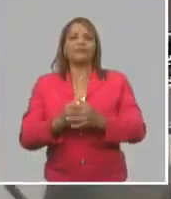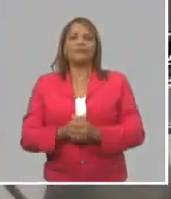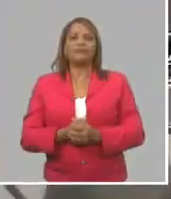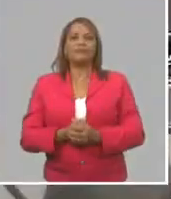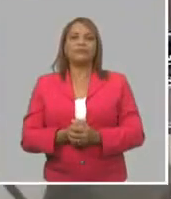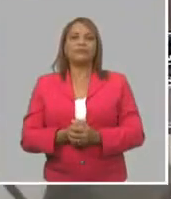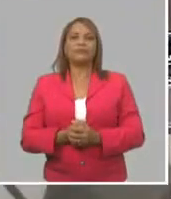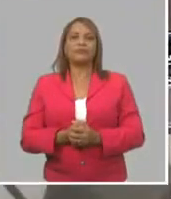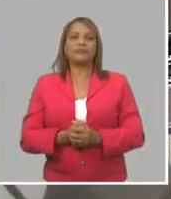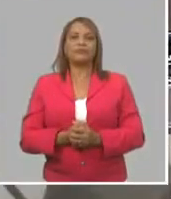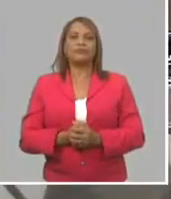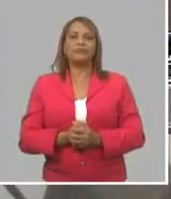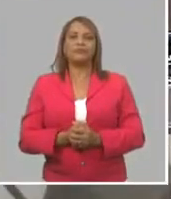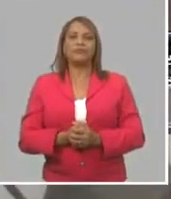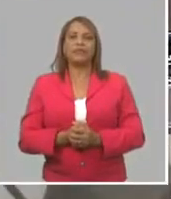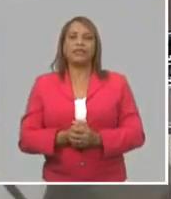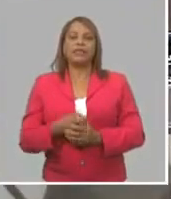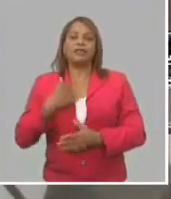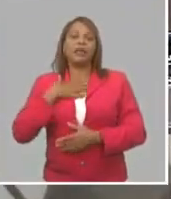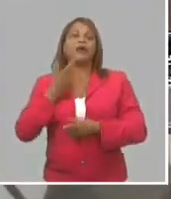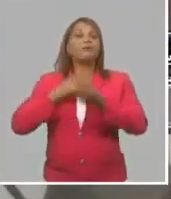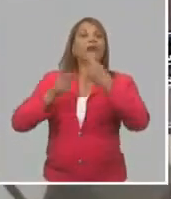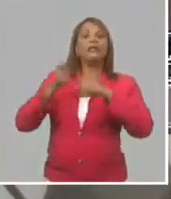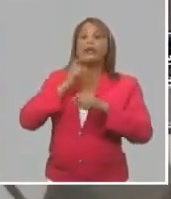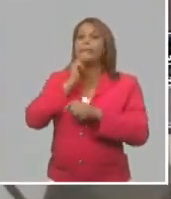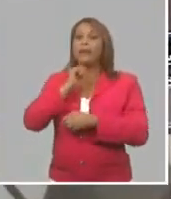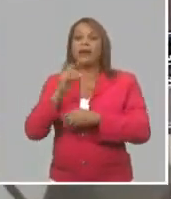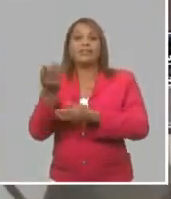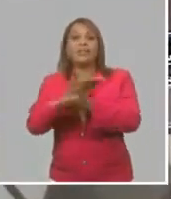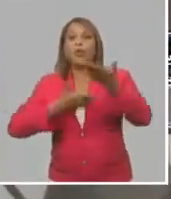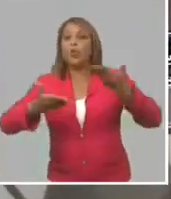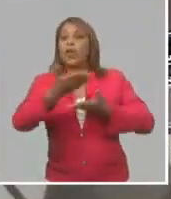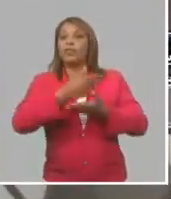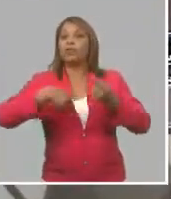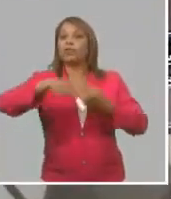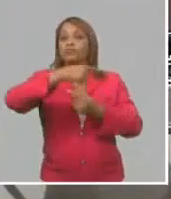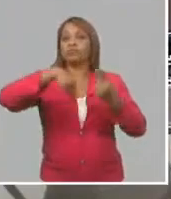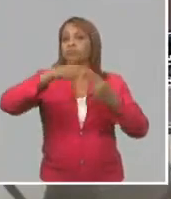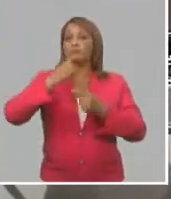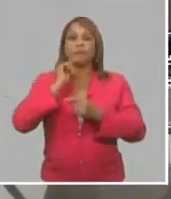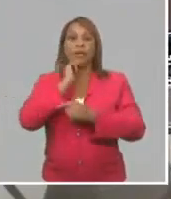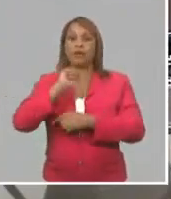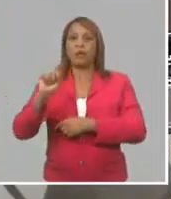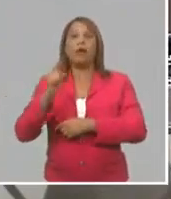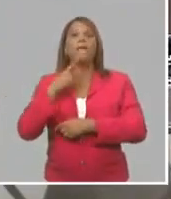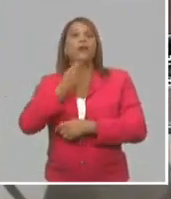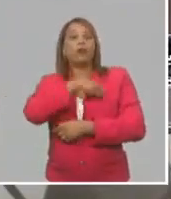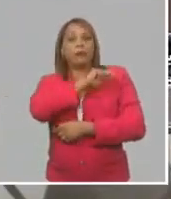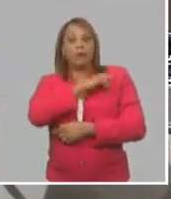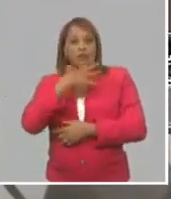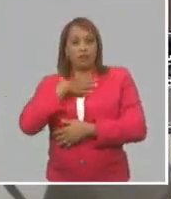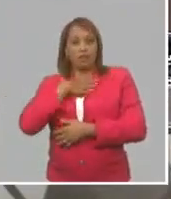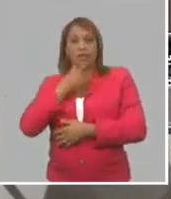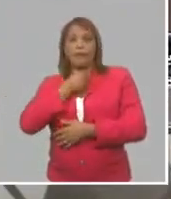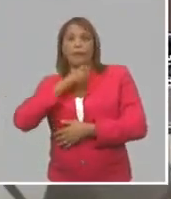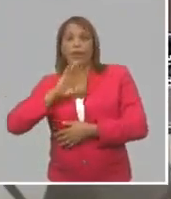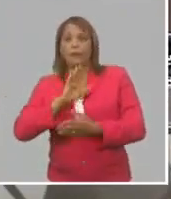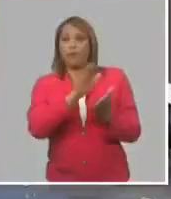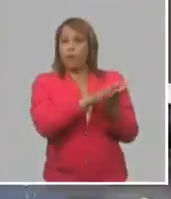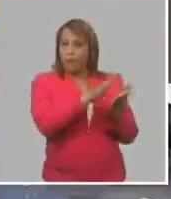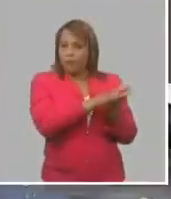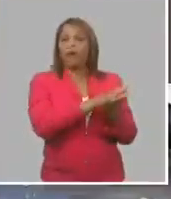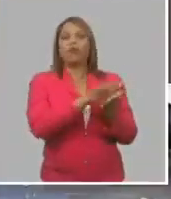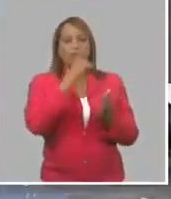va a emitir más tenue para el que está presente en la población sigue circulando sigue entonces